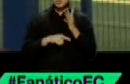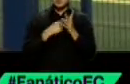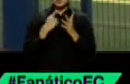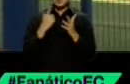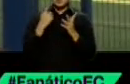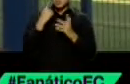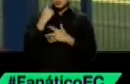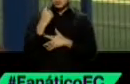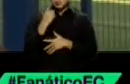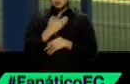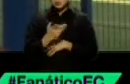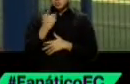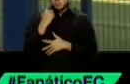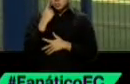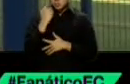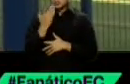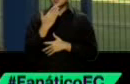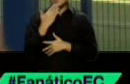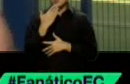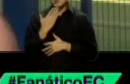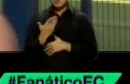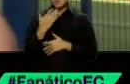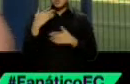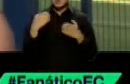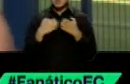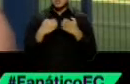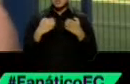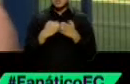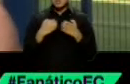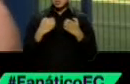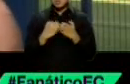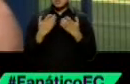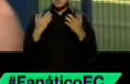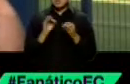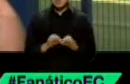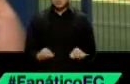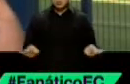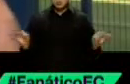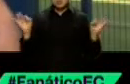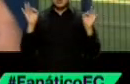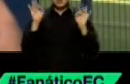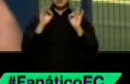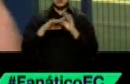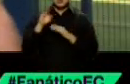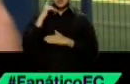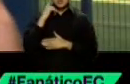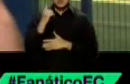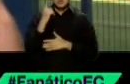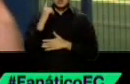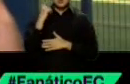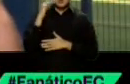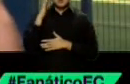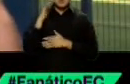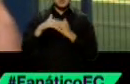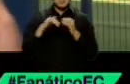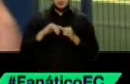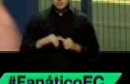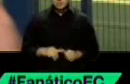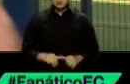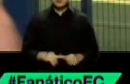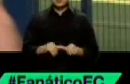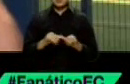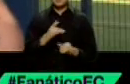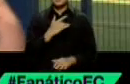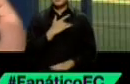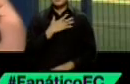parte ofensiva. Creo que si este equipo puede tener algo importante, sobre todo es la parte de medio campo hacia adelante, ¿no?, que se ha